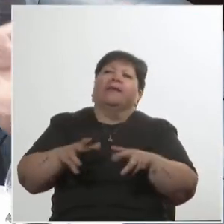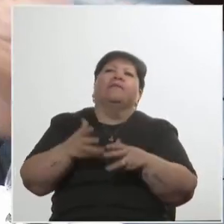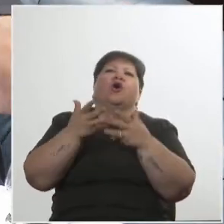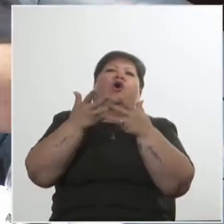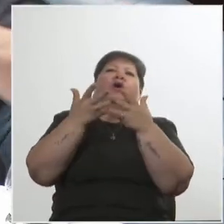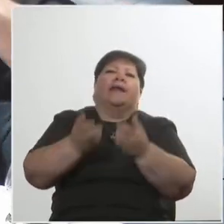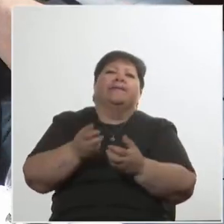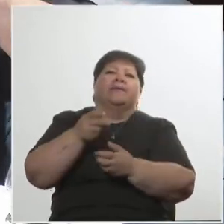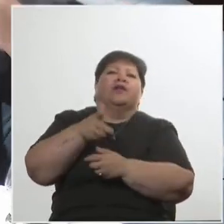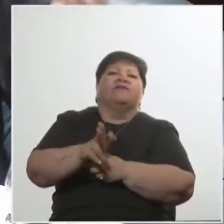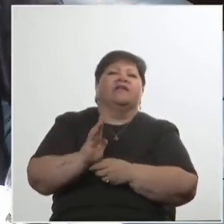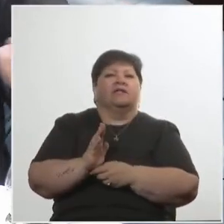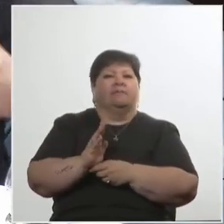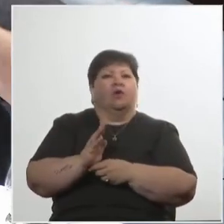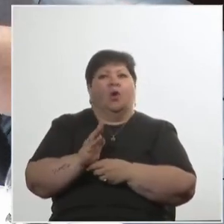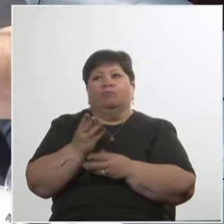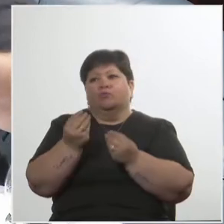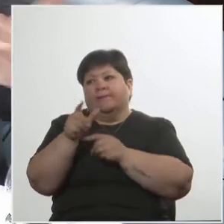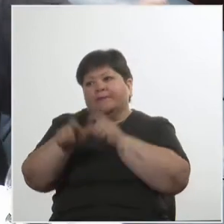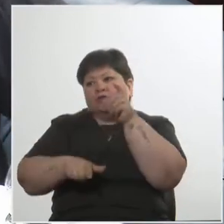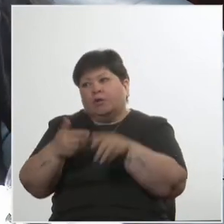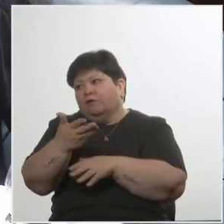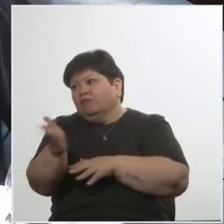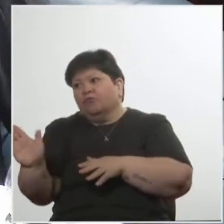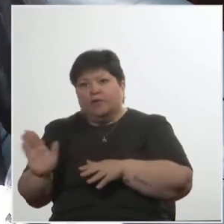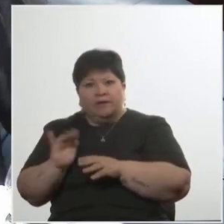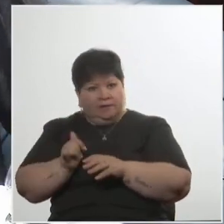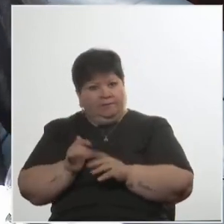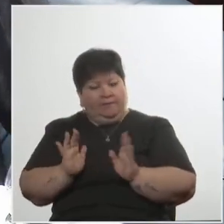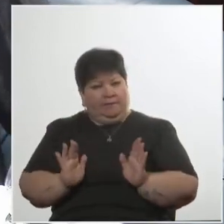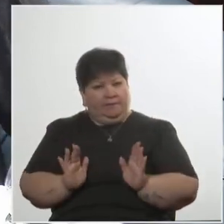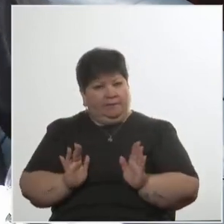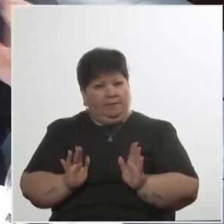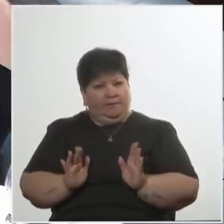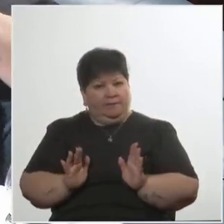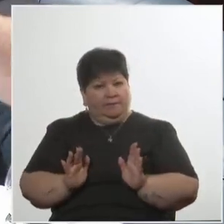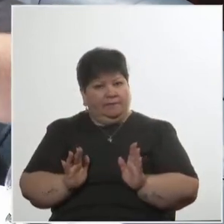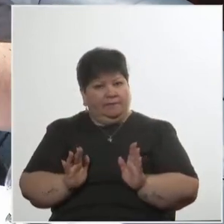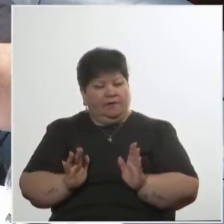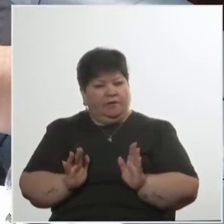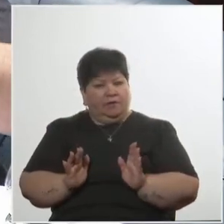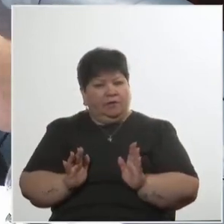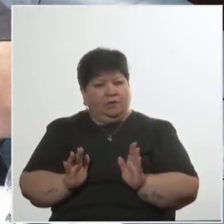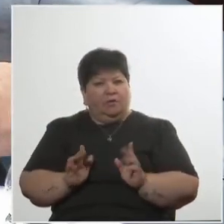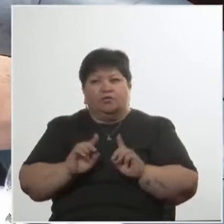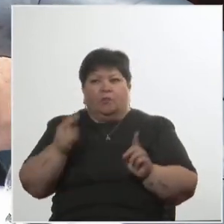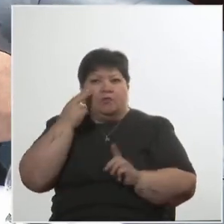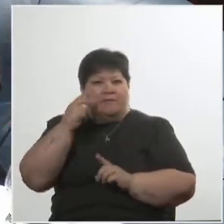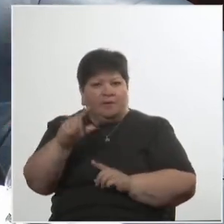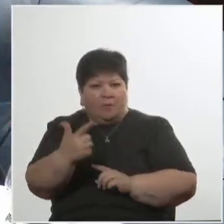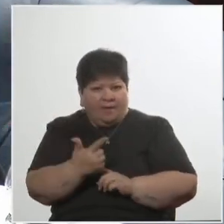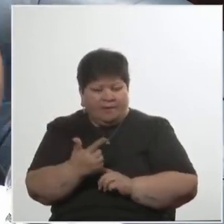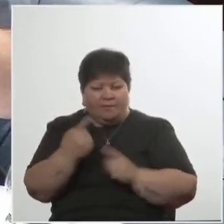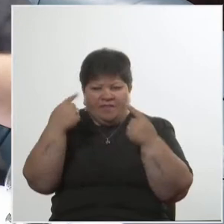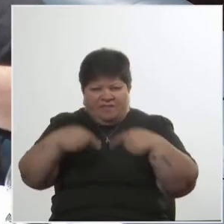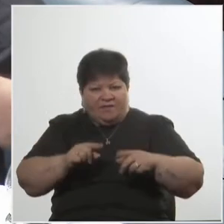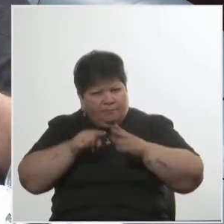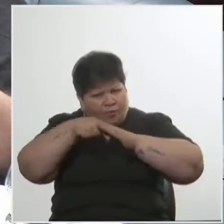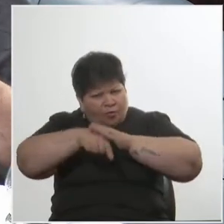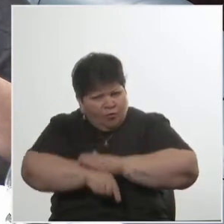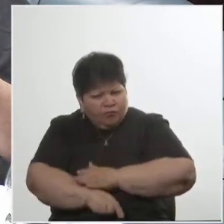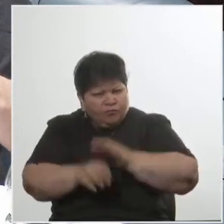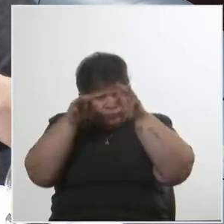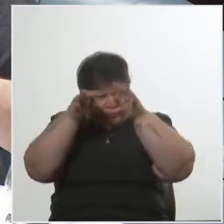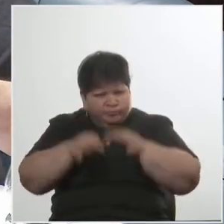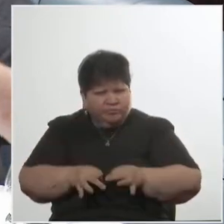sabemos que va a dejar un montón de gente afuera y que construye también un relato Entonces yo no tengo problemas en un debate profundo hace